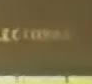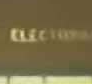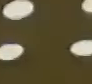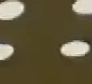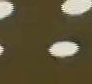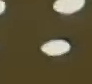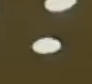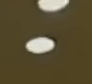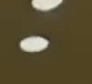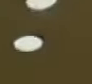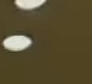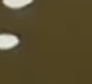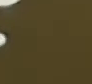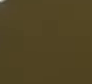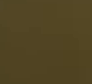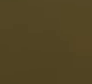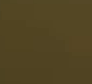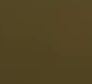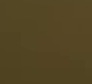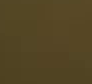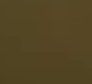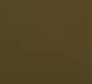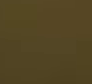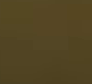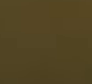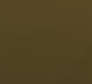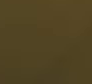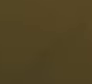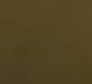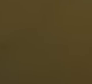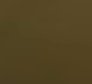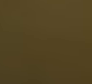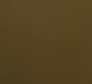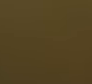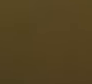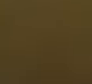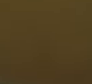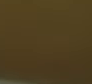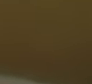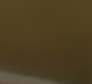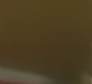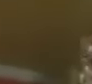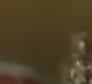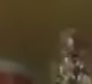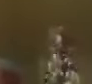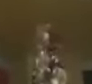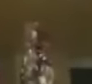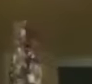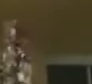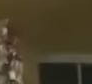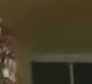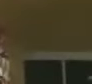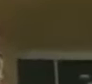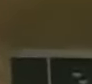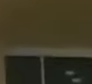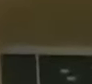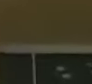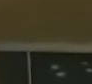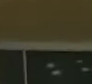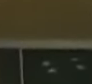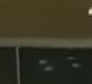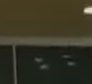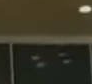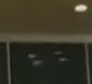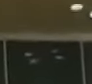destacar que el día de ayer el pueblo de Venezuela votó de forma abrumadora por la opción del sí, dejando claro que la defensa